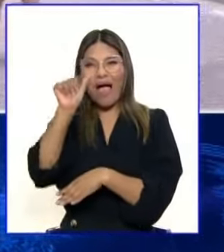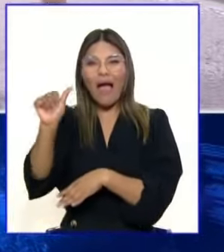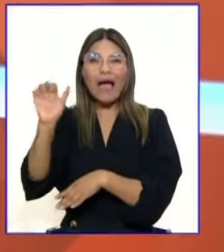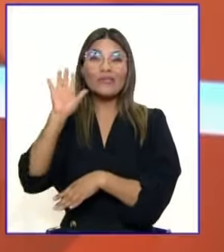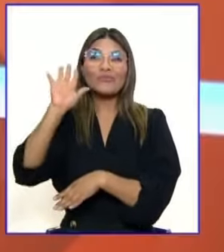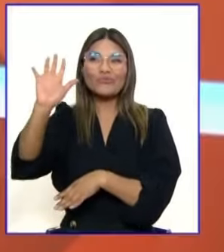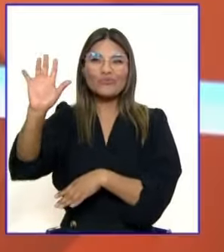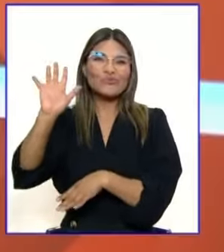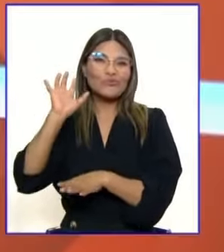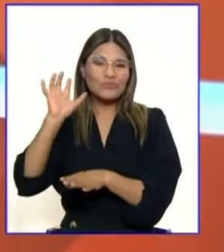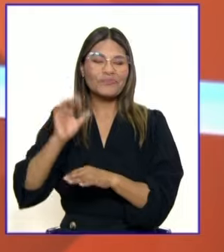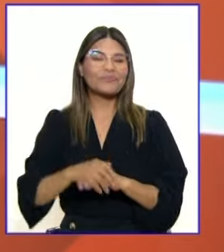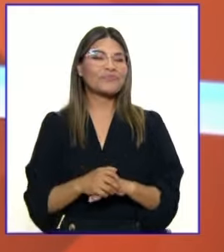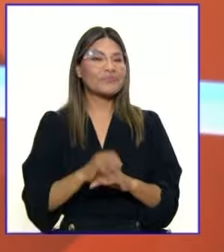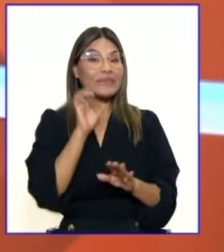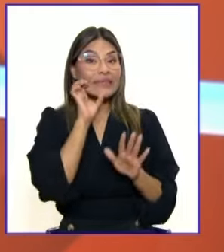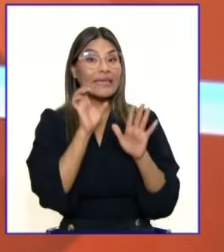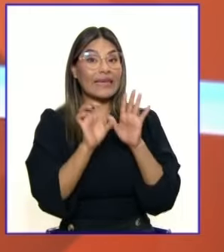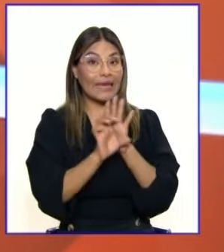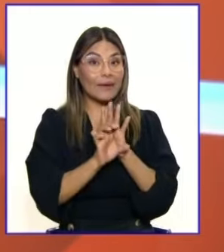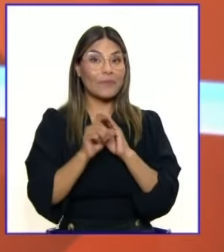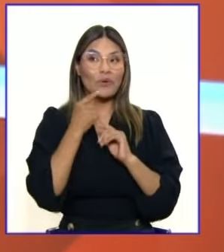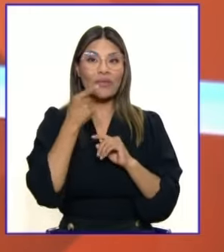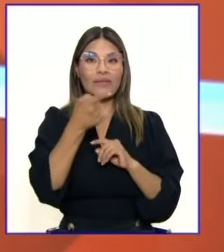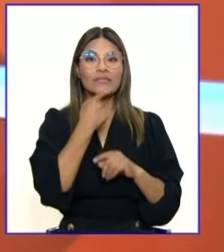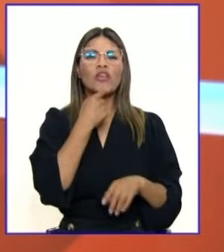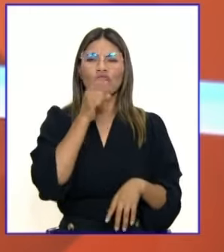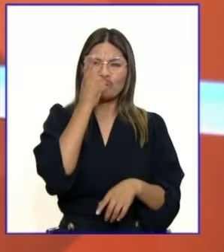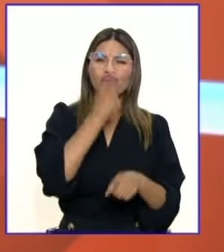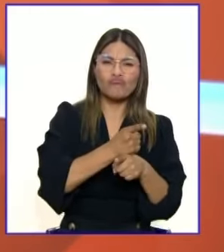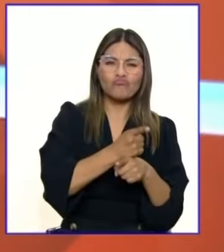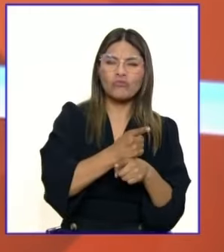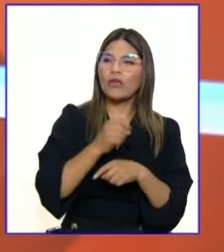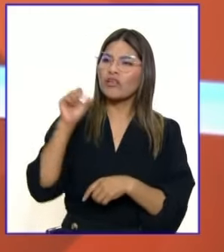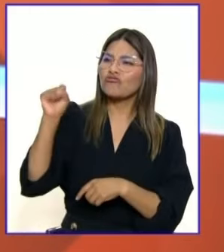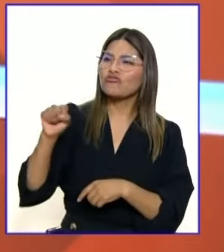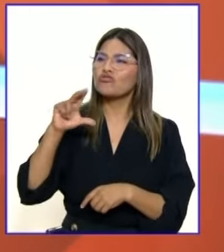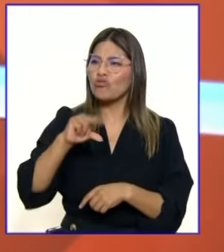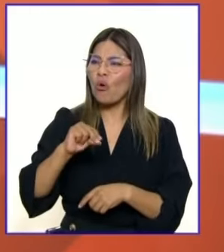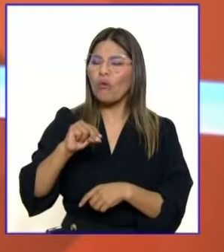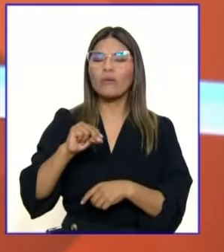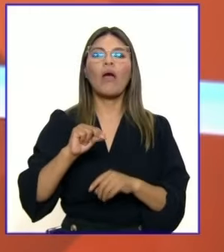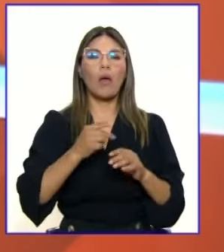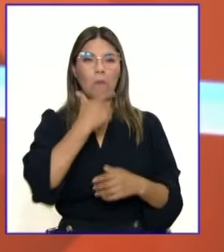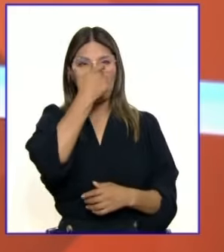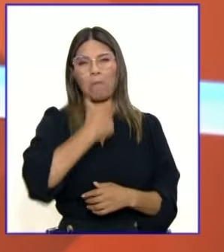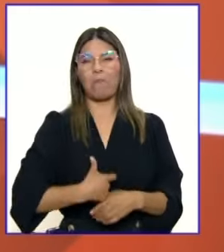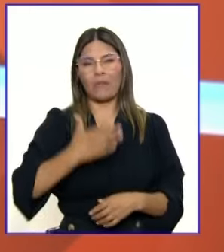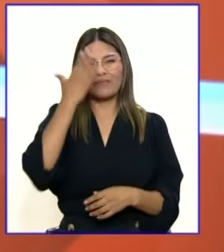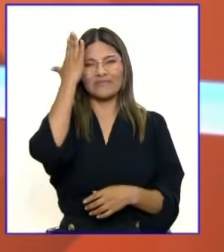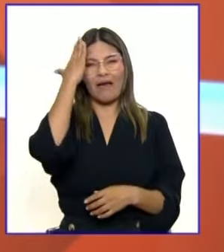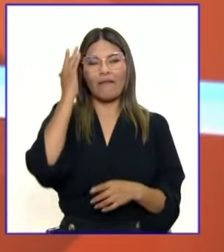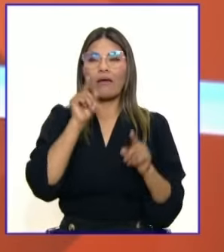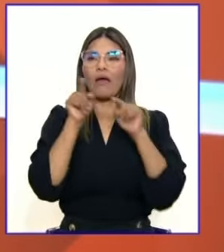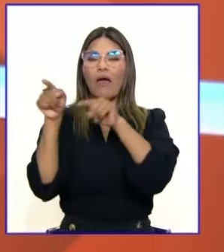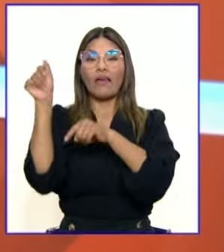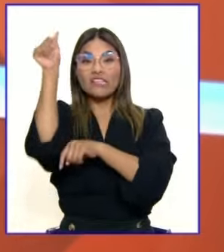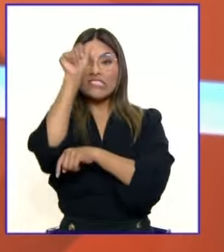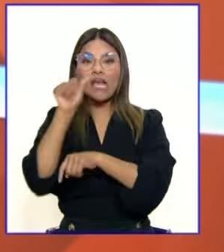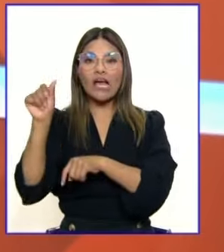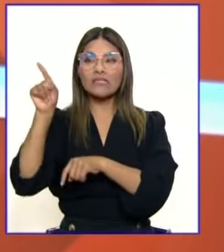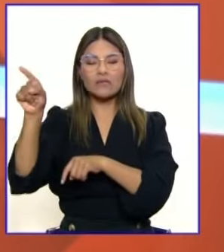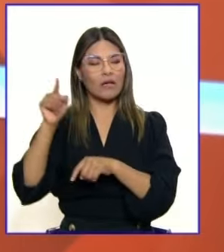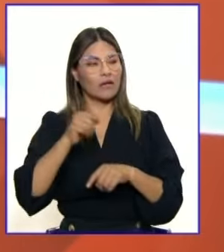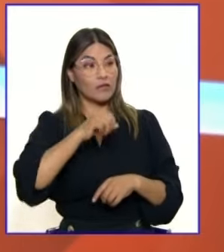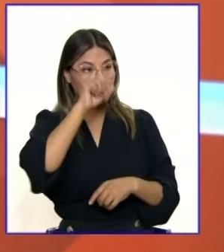ejemplo, a veces la confirmación, por ejemplo, de decir sí o no, a veces es un poco complicado para los países